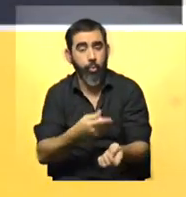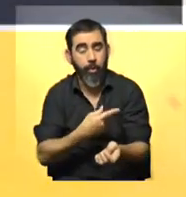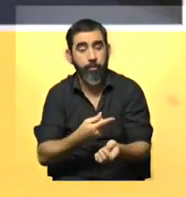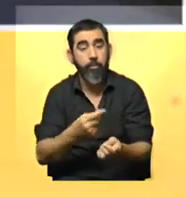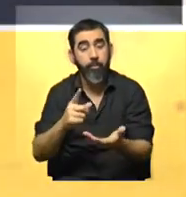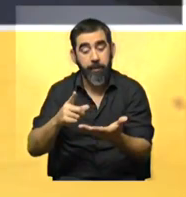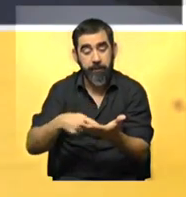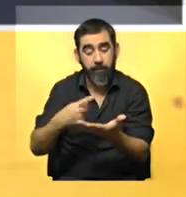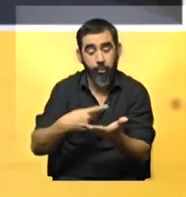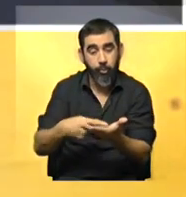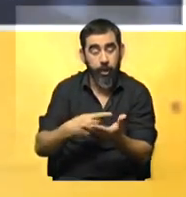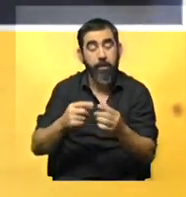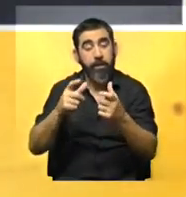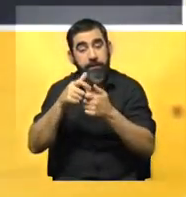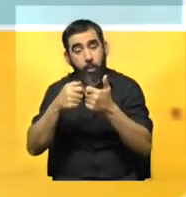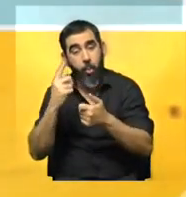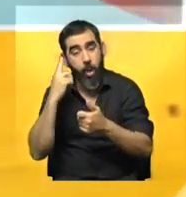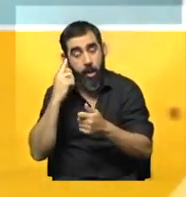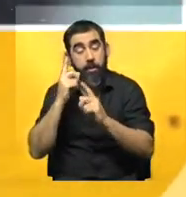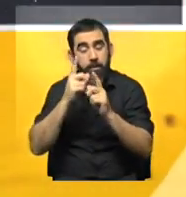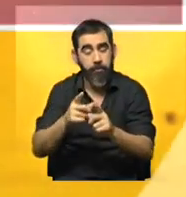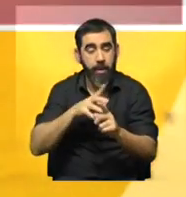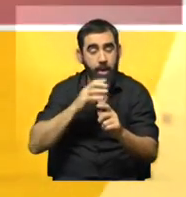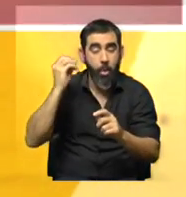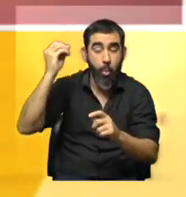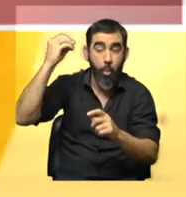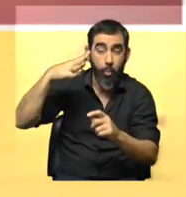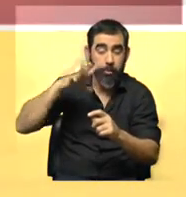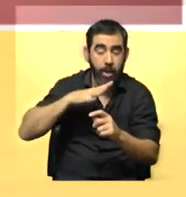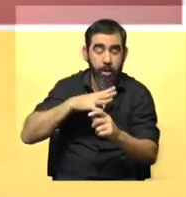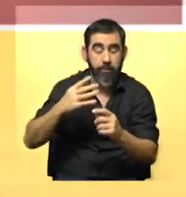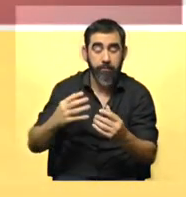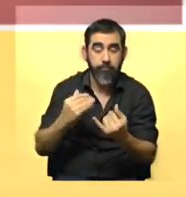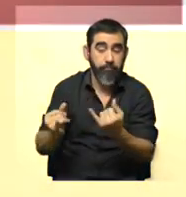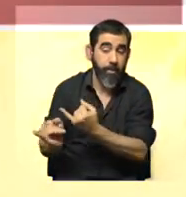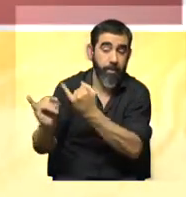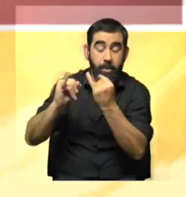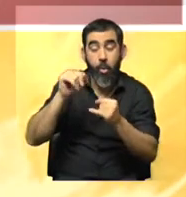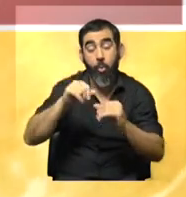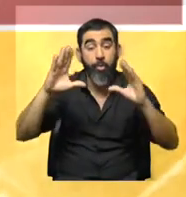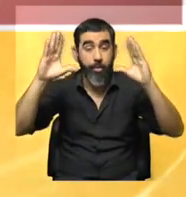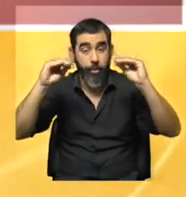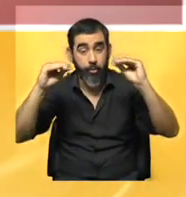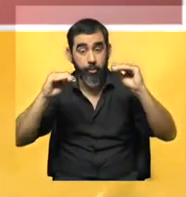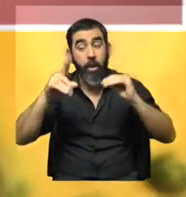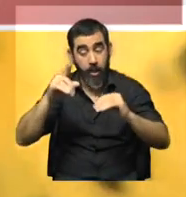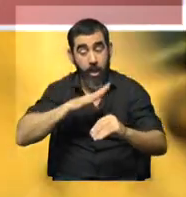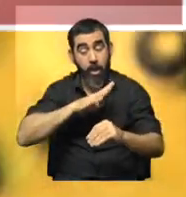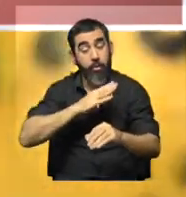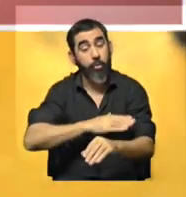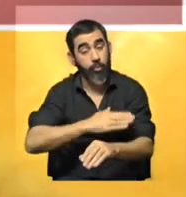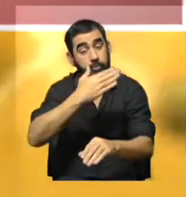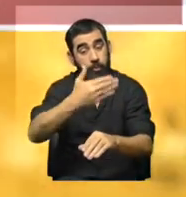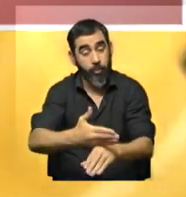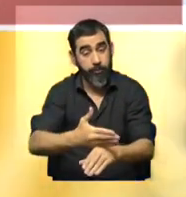pantallas suman, ¿no?, a esa cantidad de luz a las que estamos expuestos en la noche. Y eso tiene consecuencias que